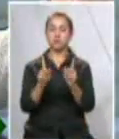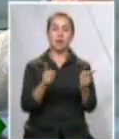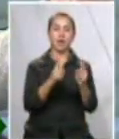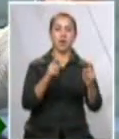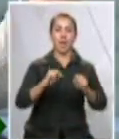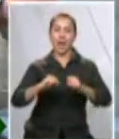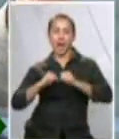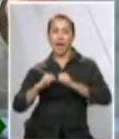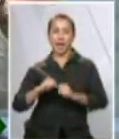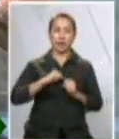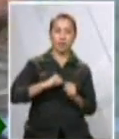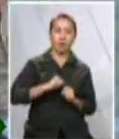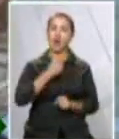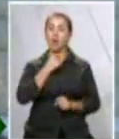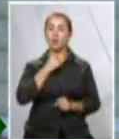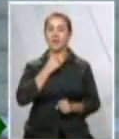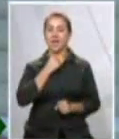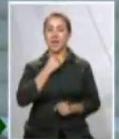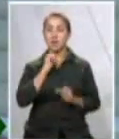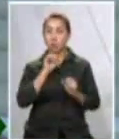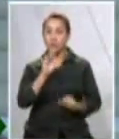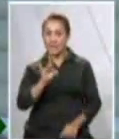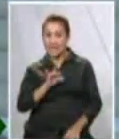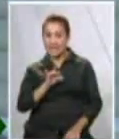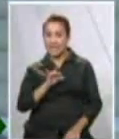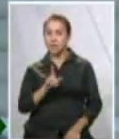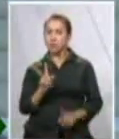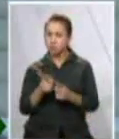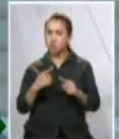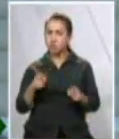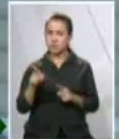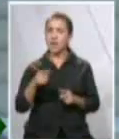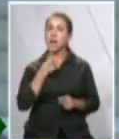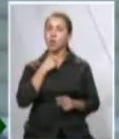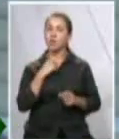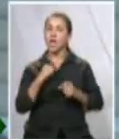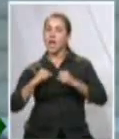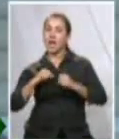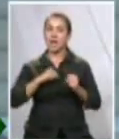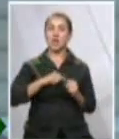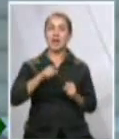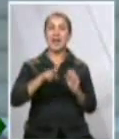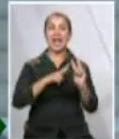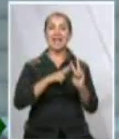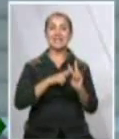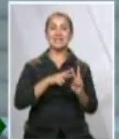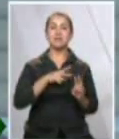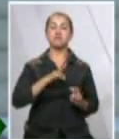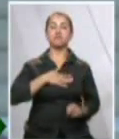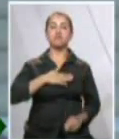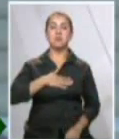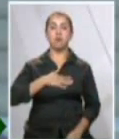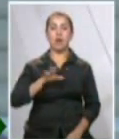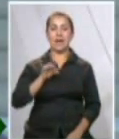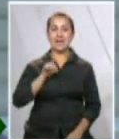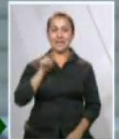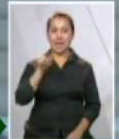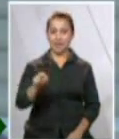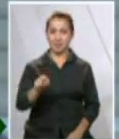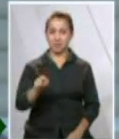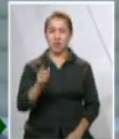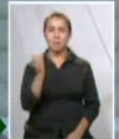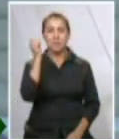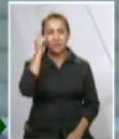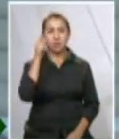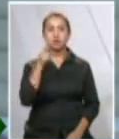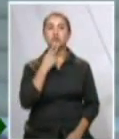reggaetón, y le pusimos qué le podía elegir. Y cuando eligió esa música, es primera vez que él hacía algo por él mismo. ¿Entiendes?